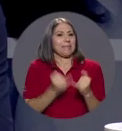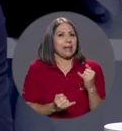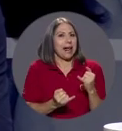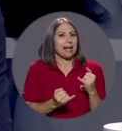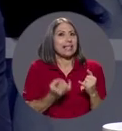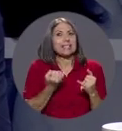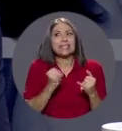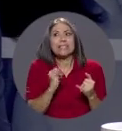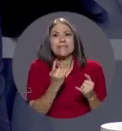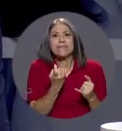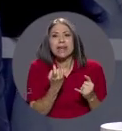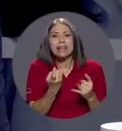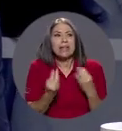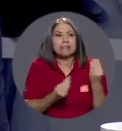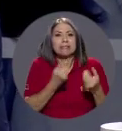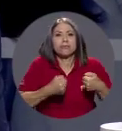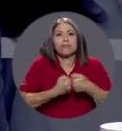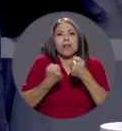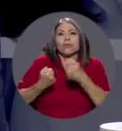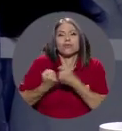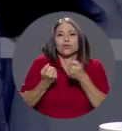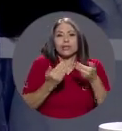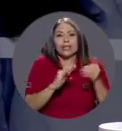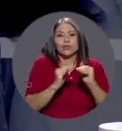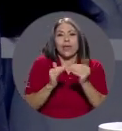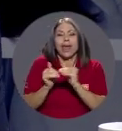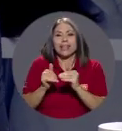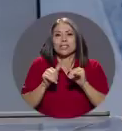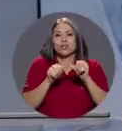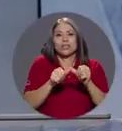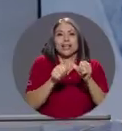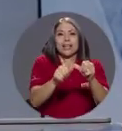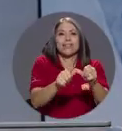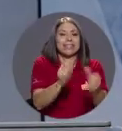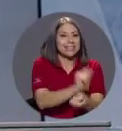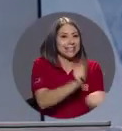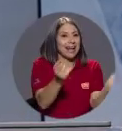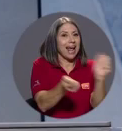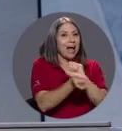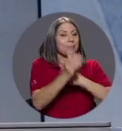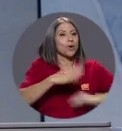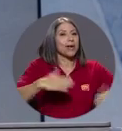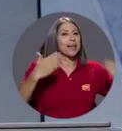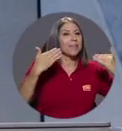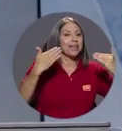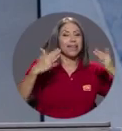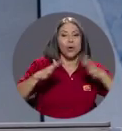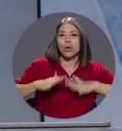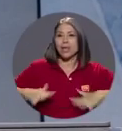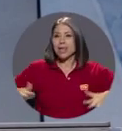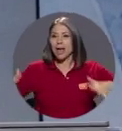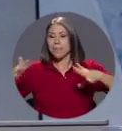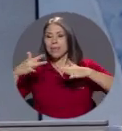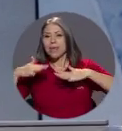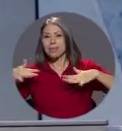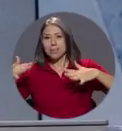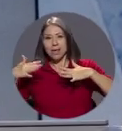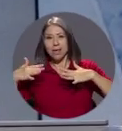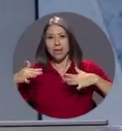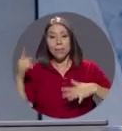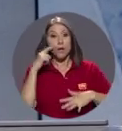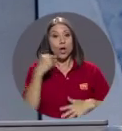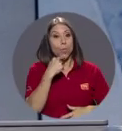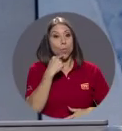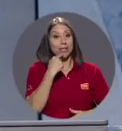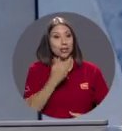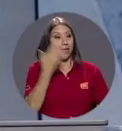final del programa sin que hablemos de los retos que tenemos en materia de ciudades sostenibles, cambio climático y ambiente, porque definitivamente,